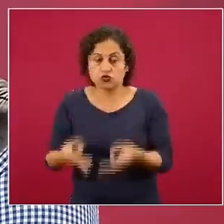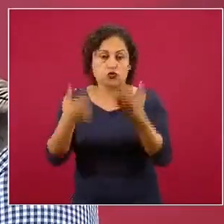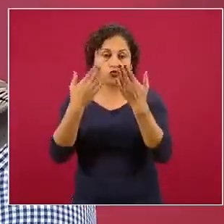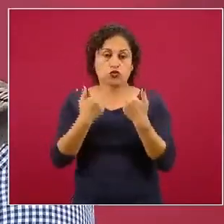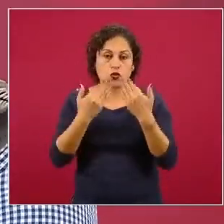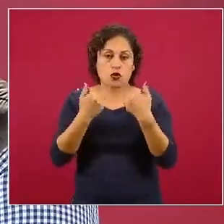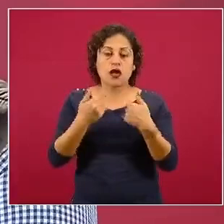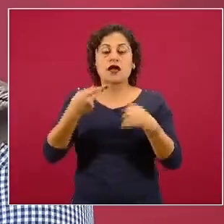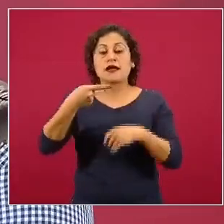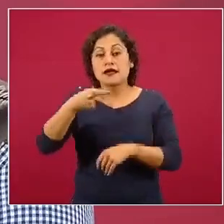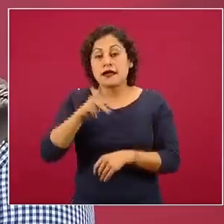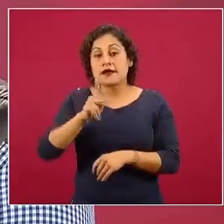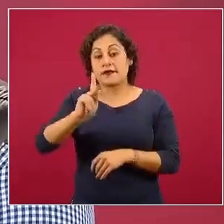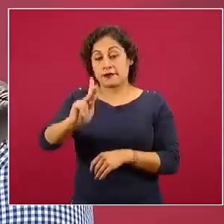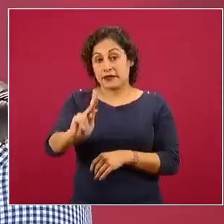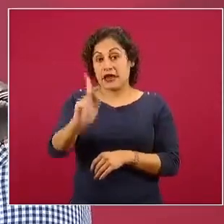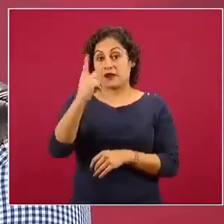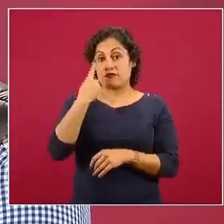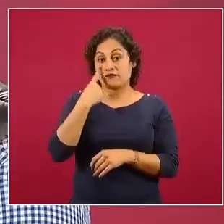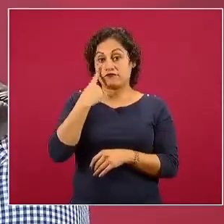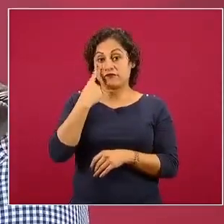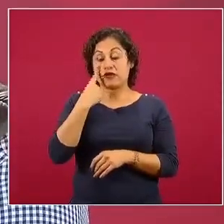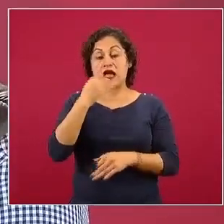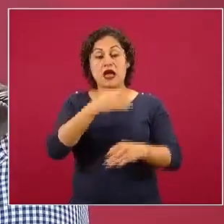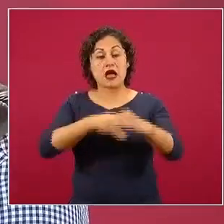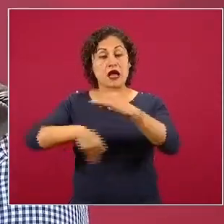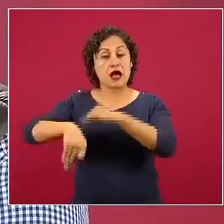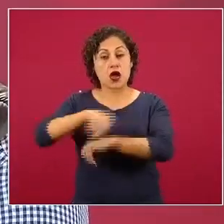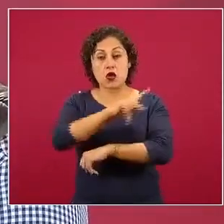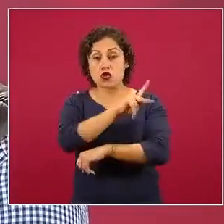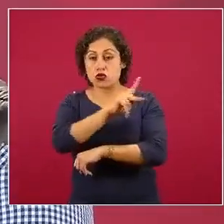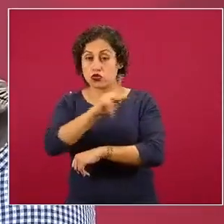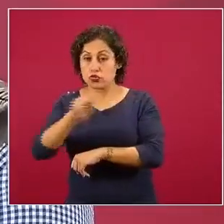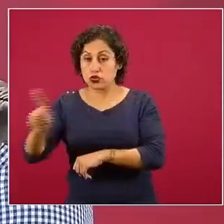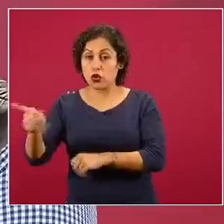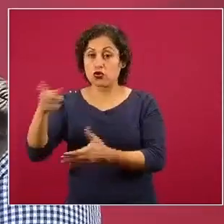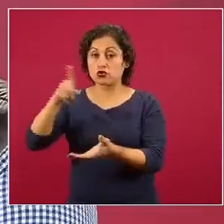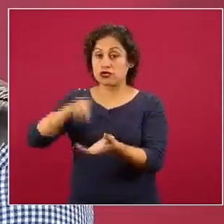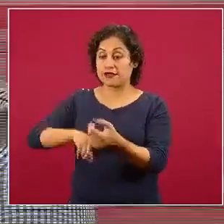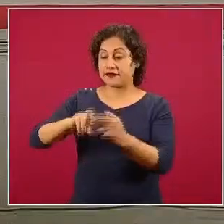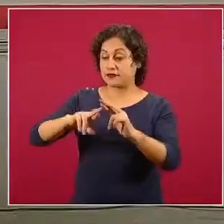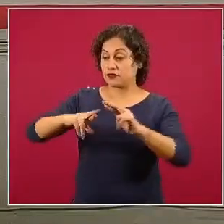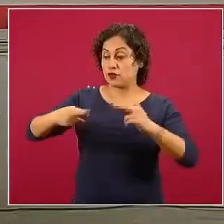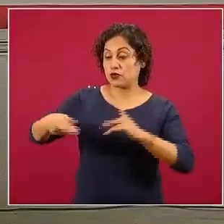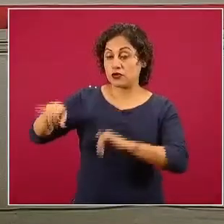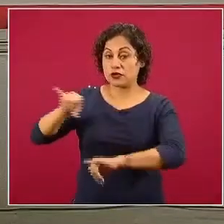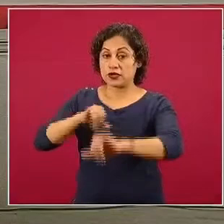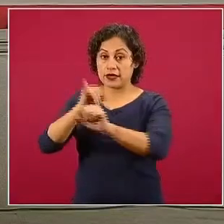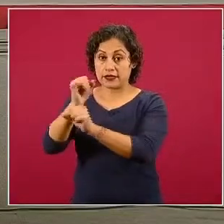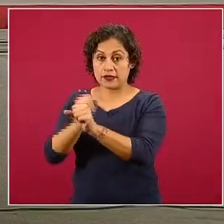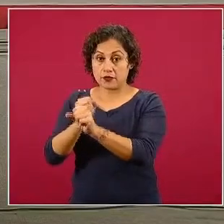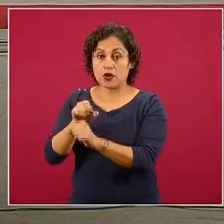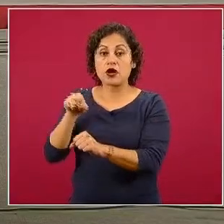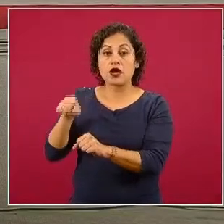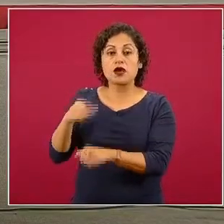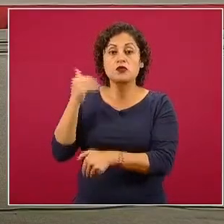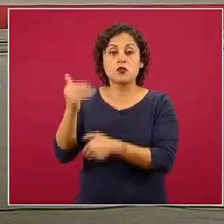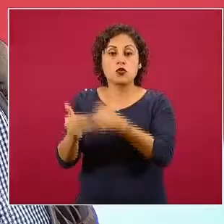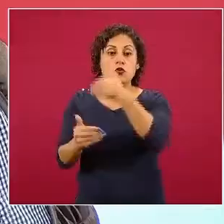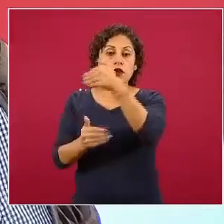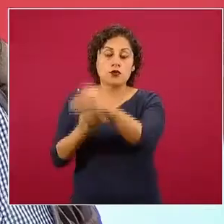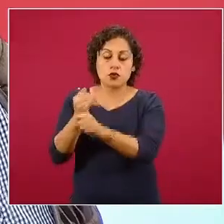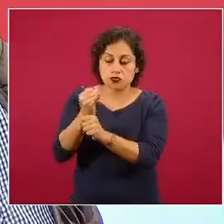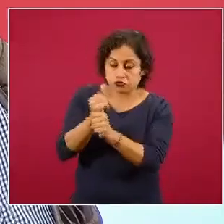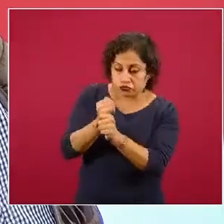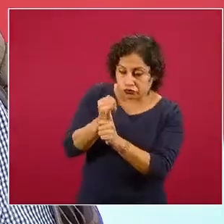deja de lado de que prácticamente todos los laboratorios de la red, en la medida que van avanzando en el procesamiento